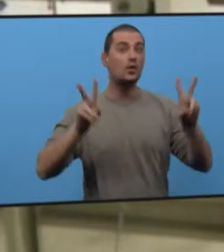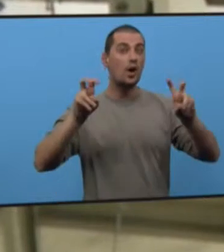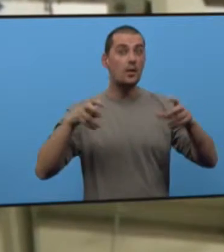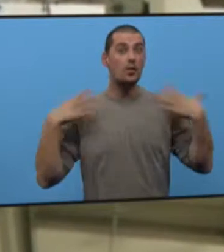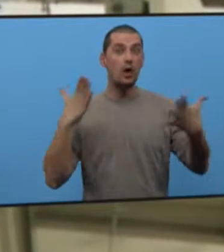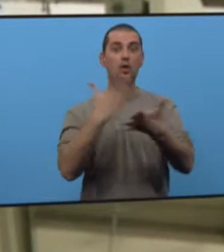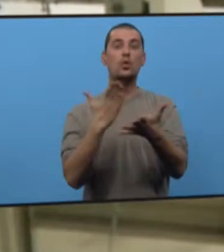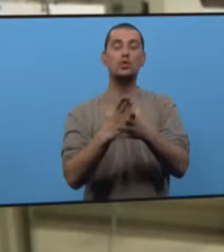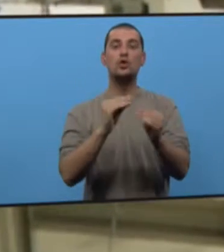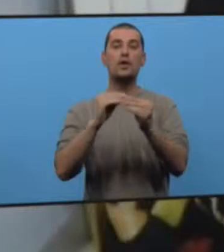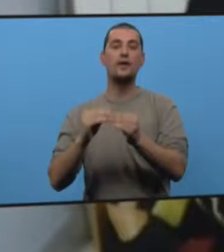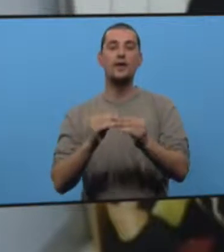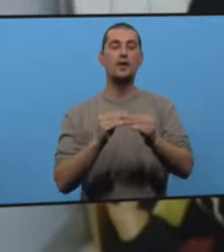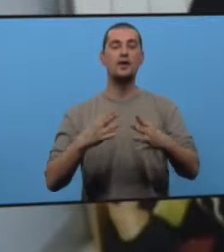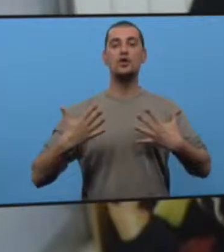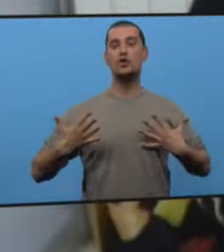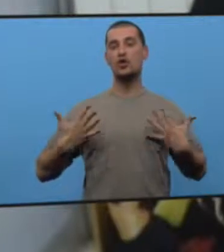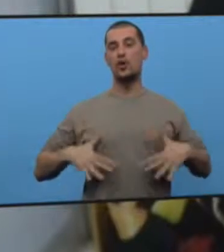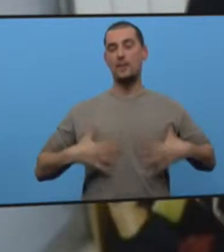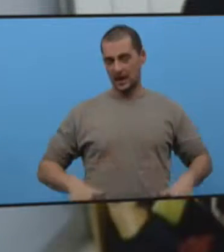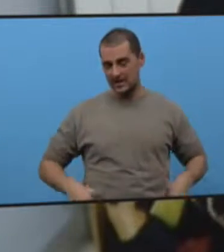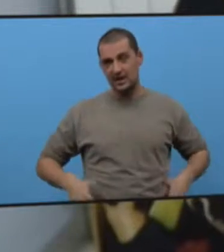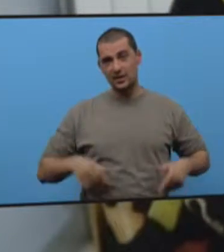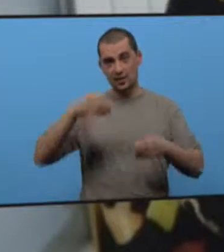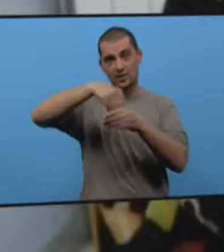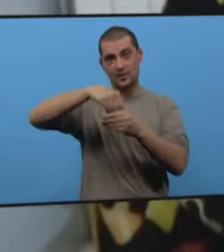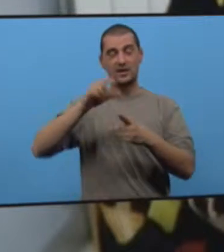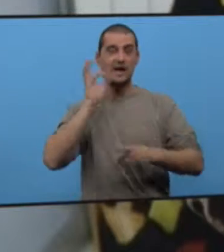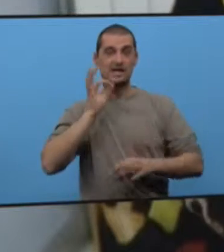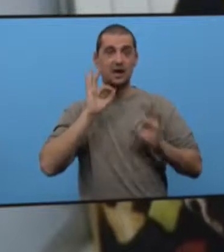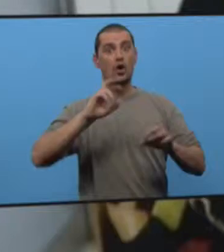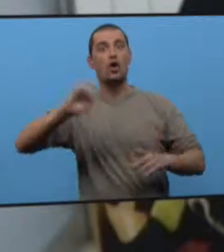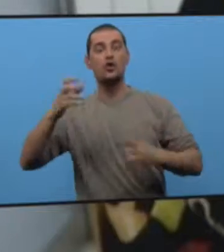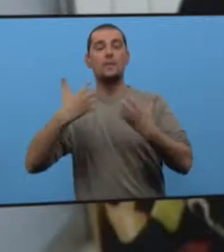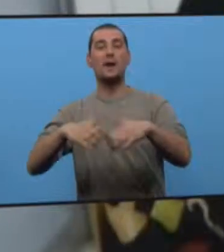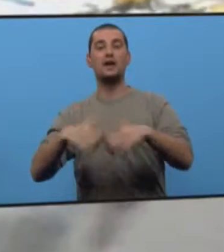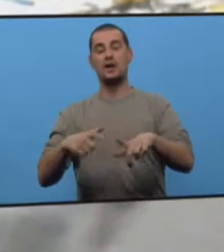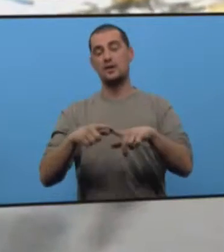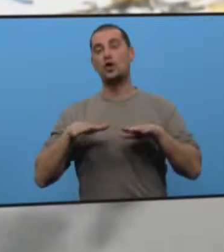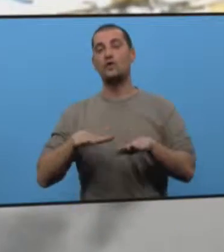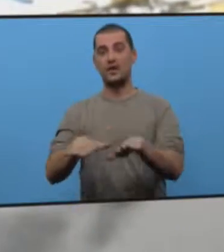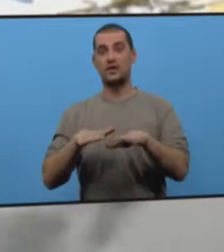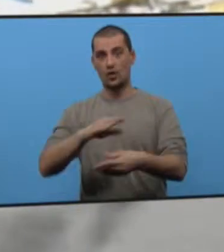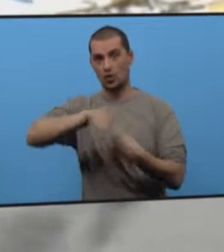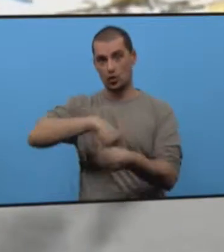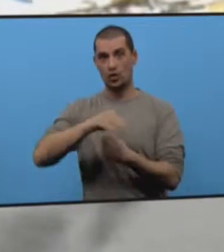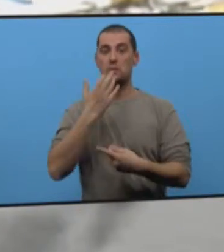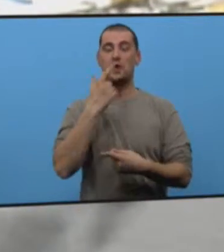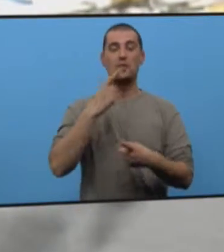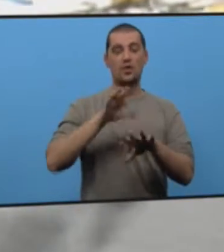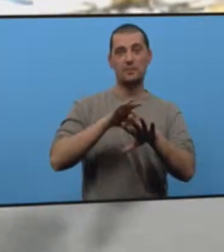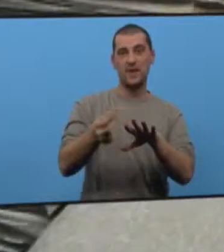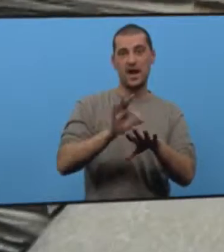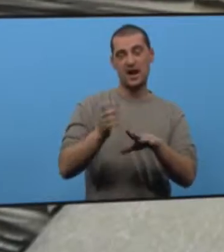un curso de elaboración de roupa interior de traxes rexionais e outro de maquinaria e confección onde transformar vellas prendas de pele en novas.